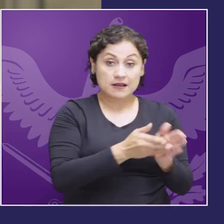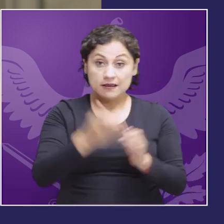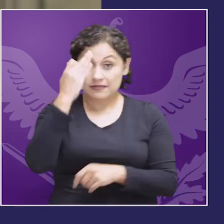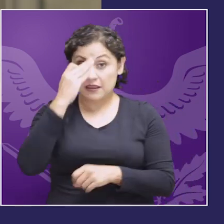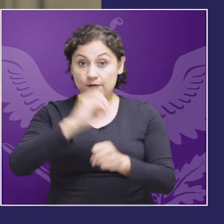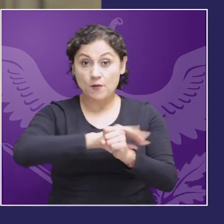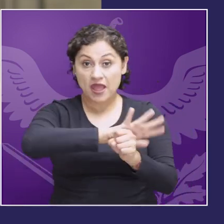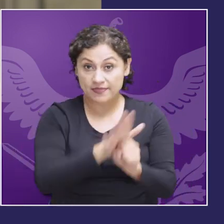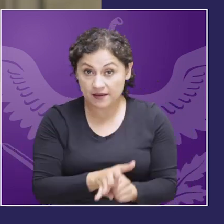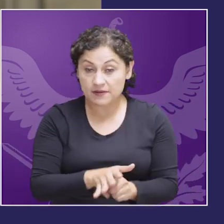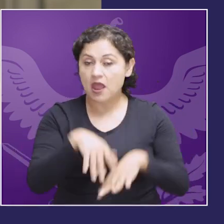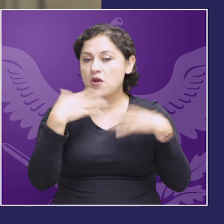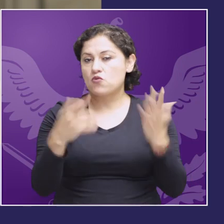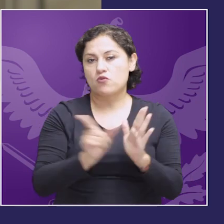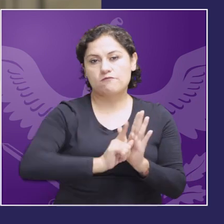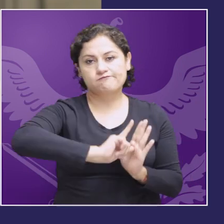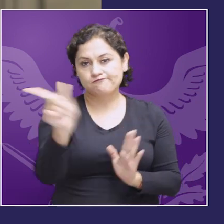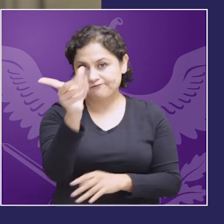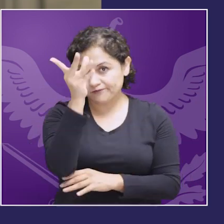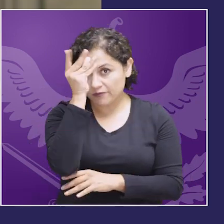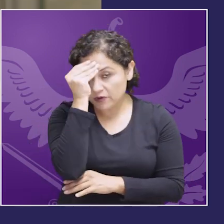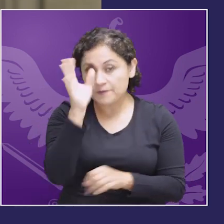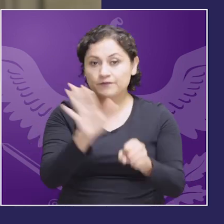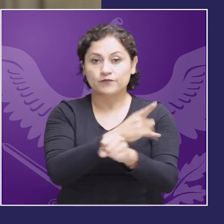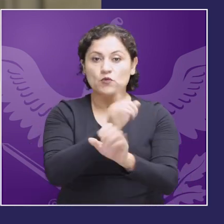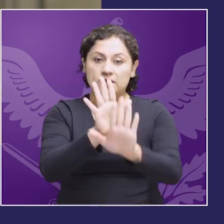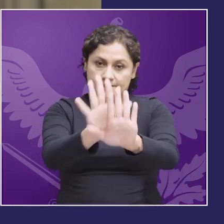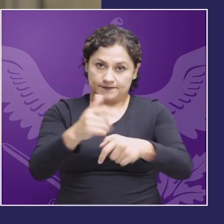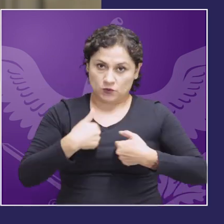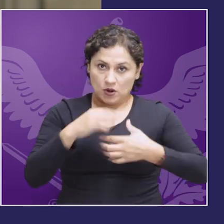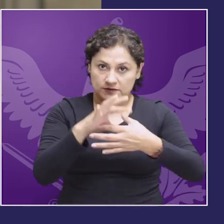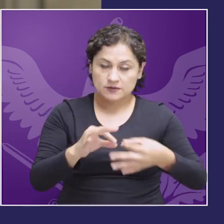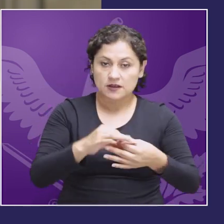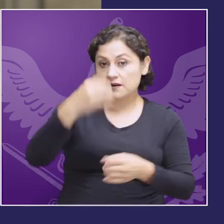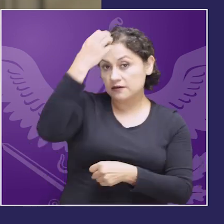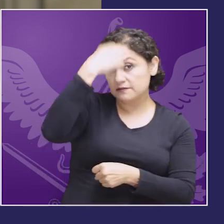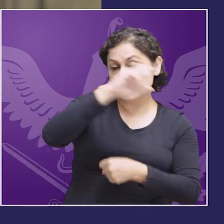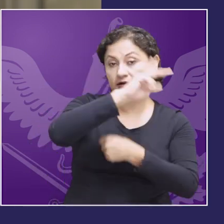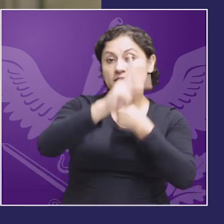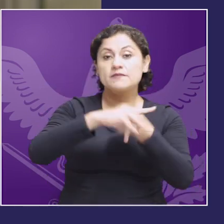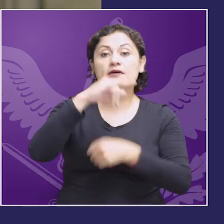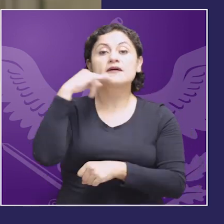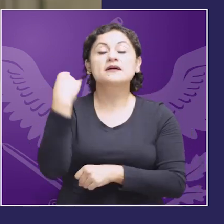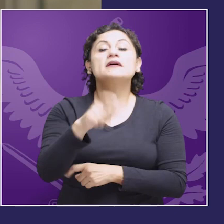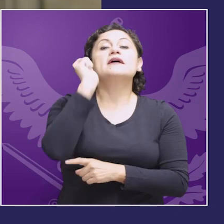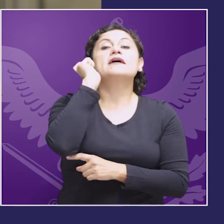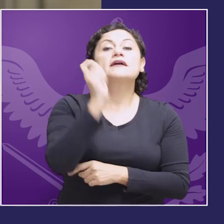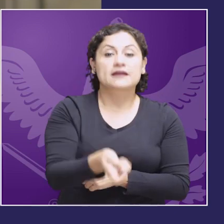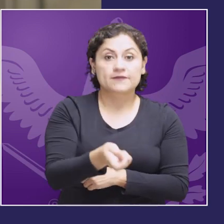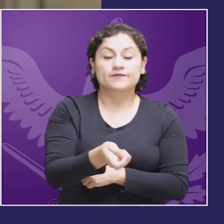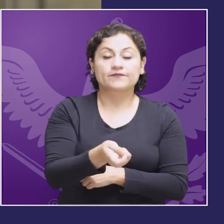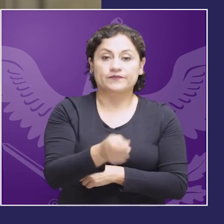lecciones positivas en ese sentido, porque al menos yo puedo contarlo desde la experiencia en Chile. El tema del